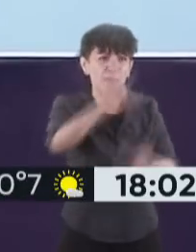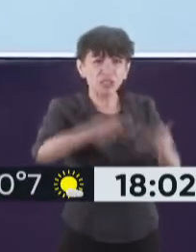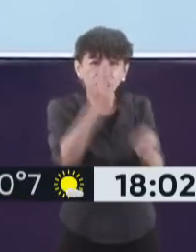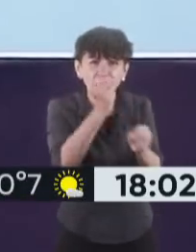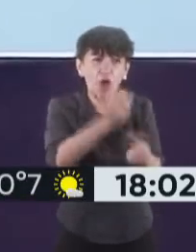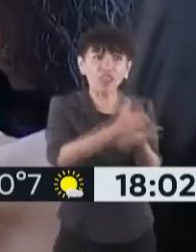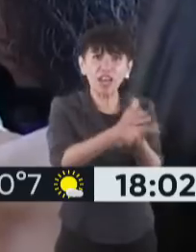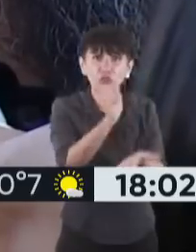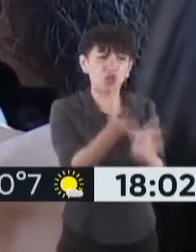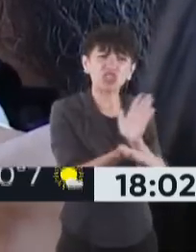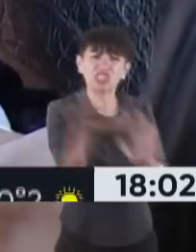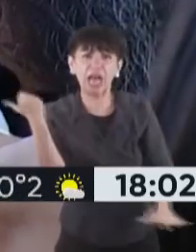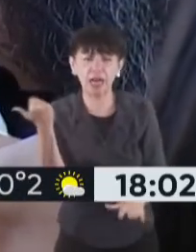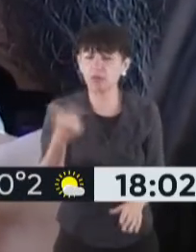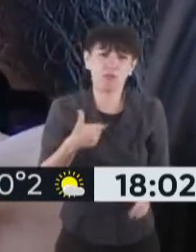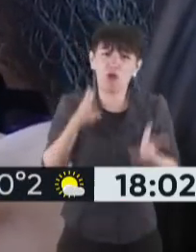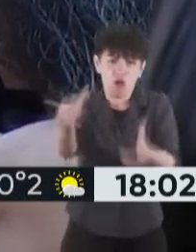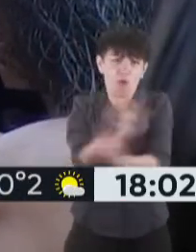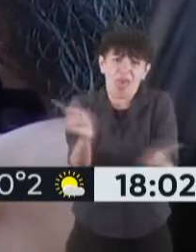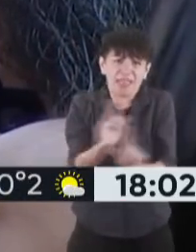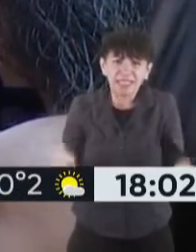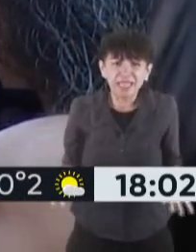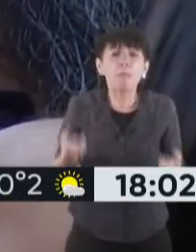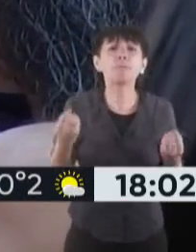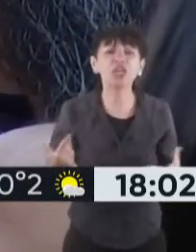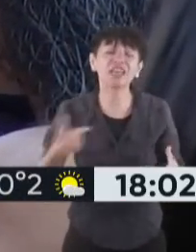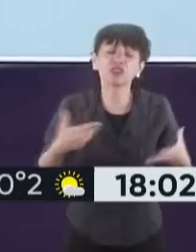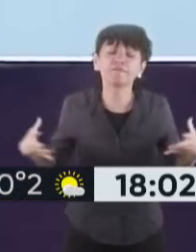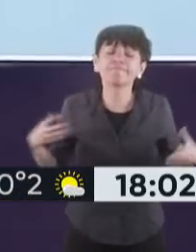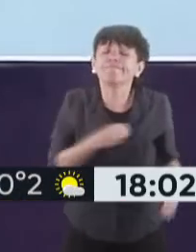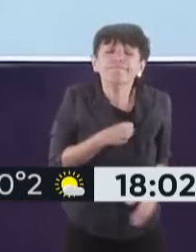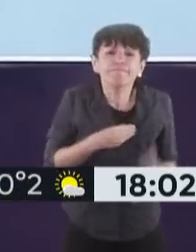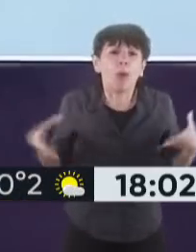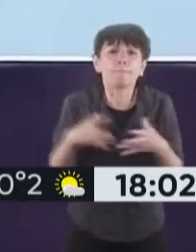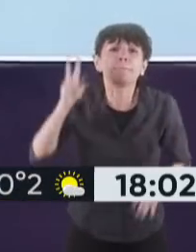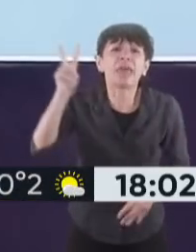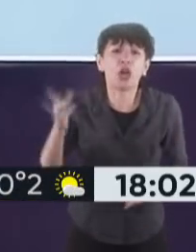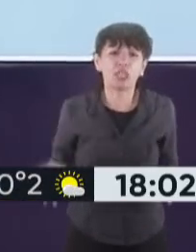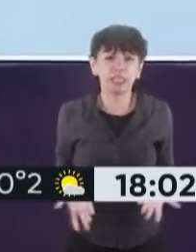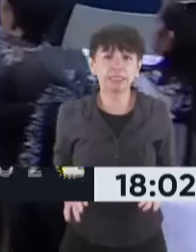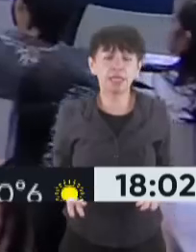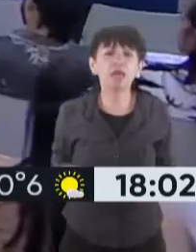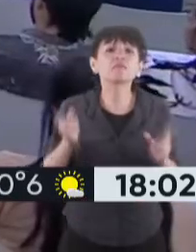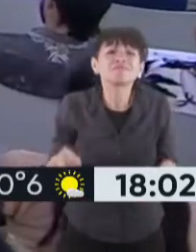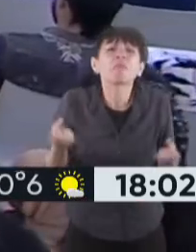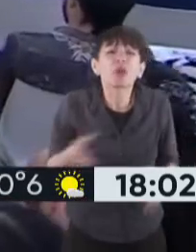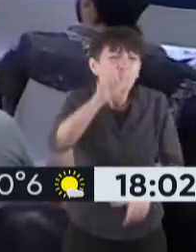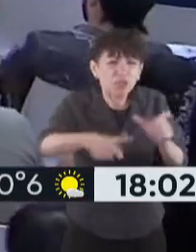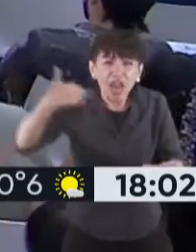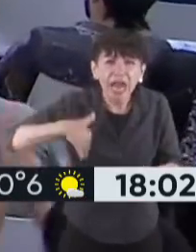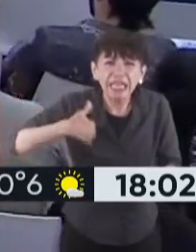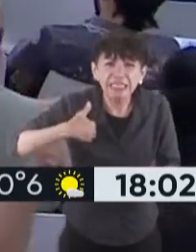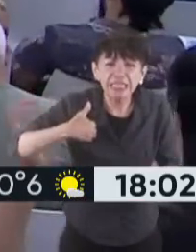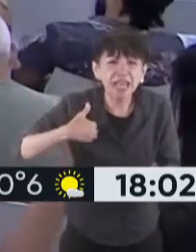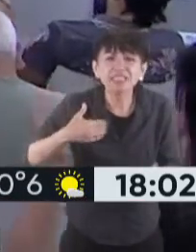trabajan. ¿Saben por qué no me animaría a hacerlo? Porque soy peronista. Y porque los argentinos